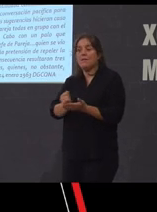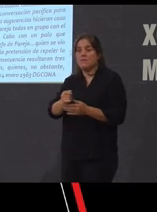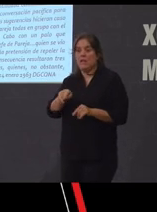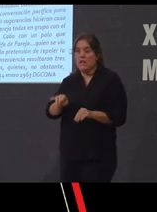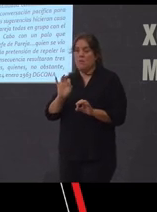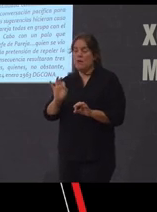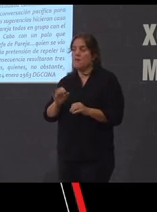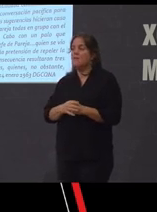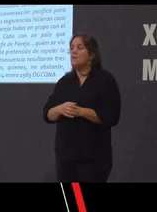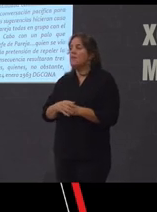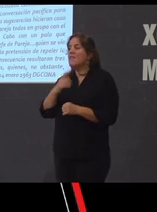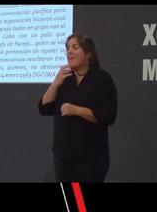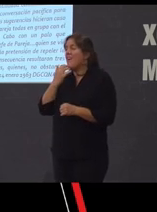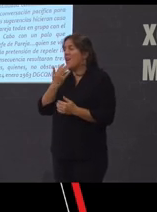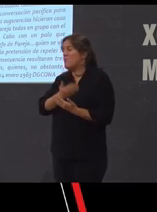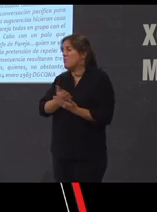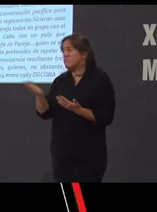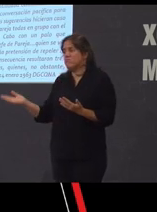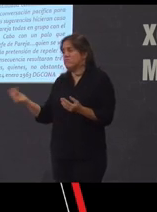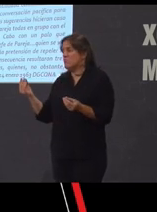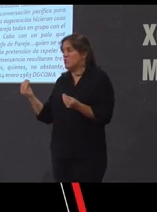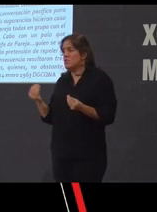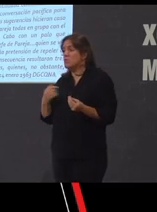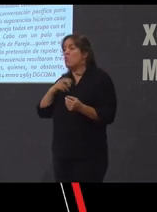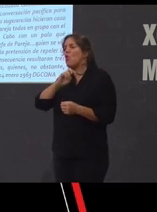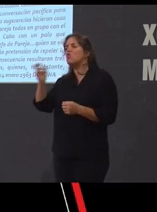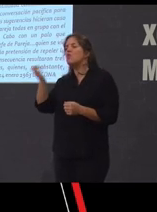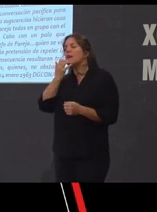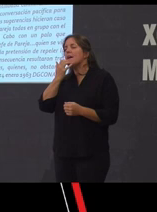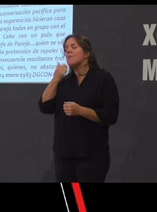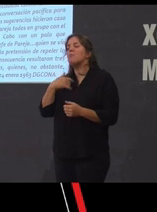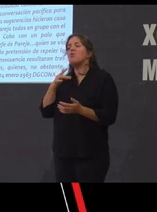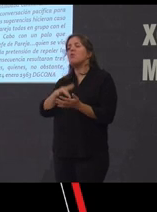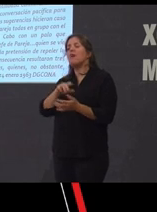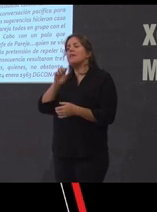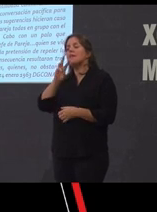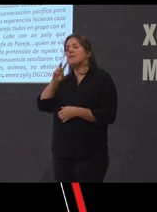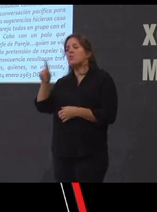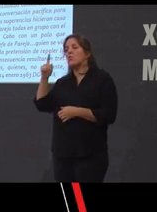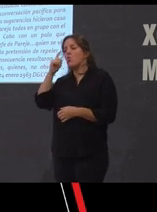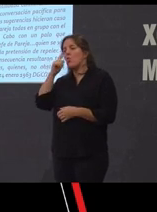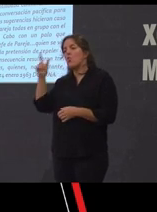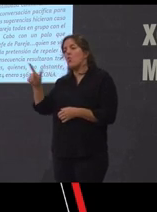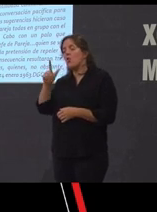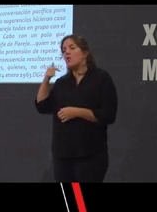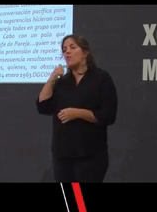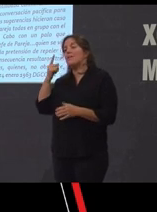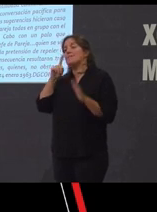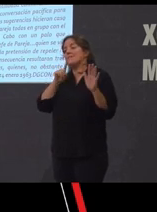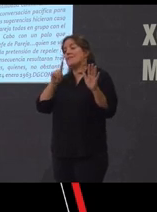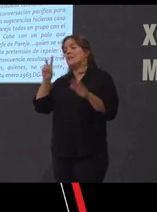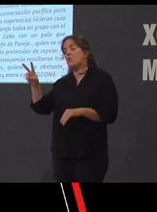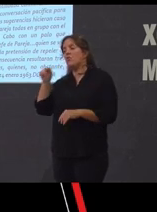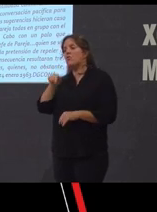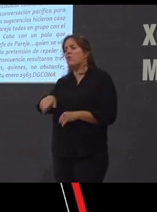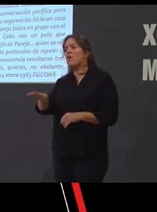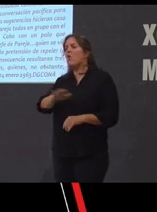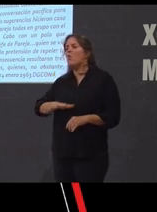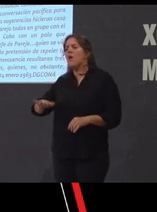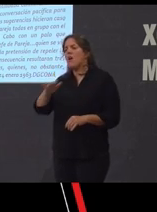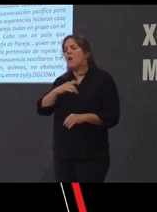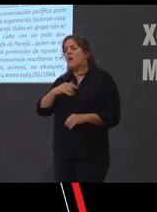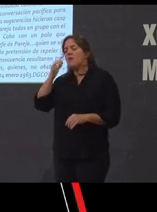Hai destes moitísimos exemplos. Outro destes exemplos ocorriu o 31 de xullo do ano 62, no lugar